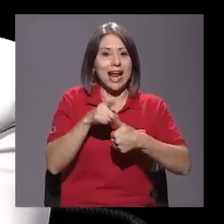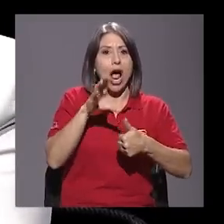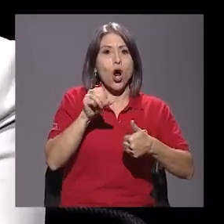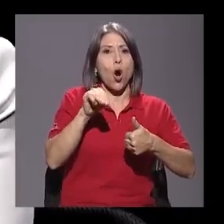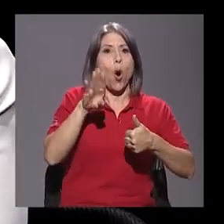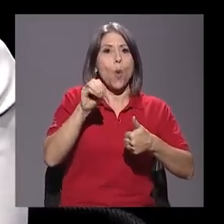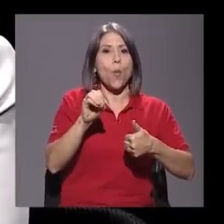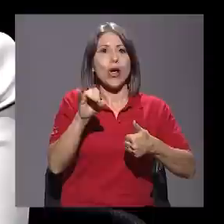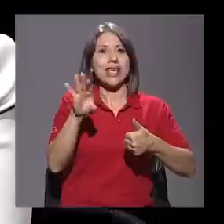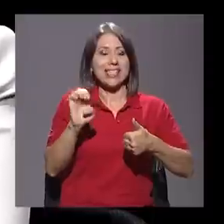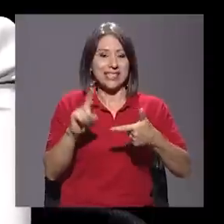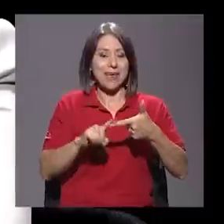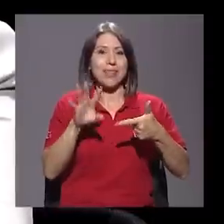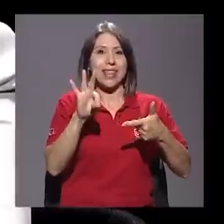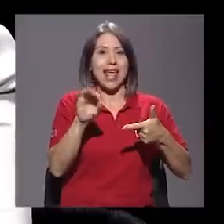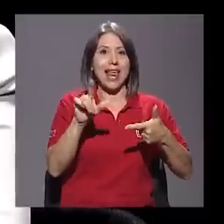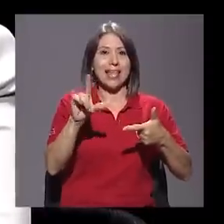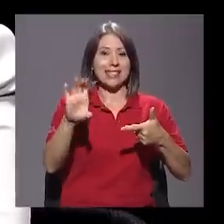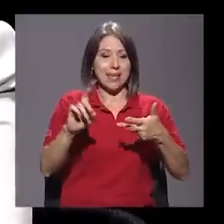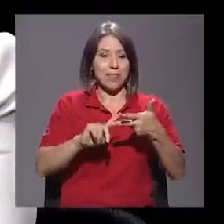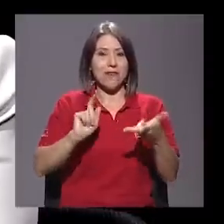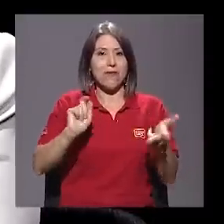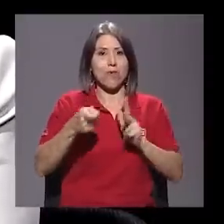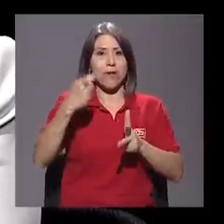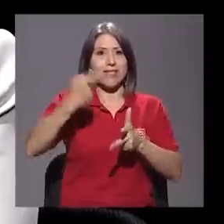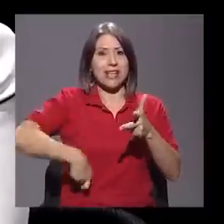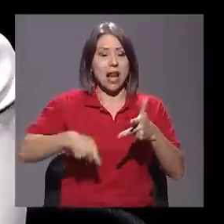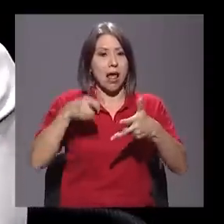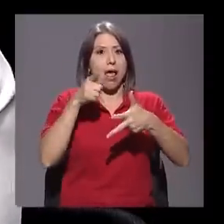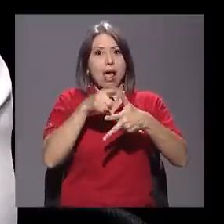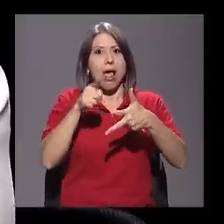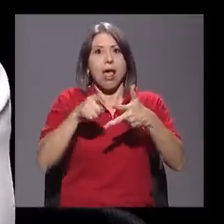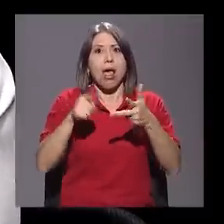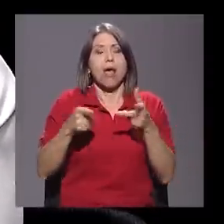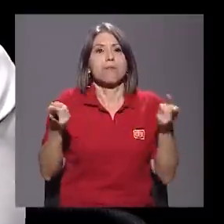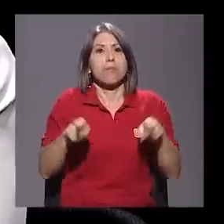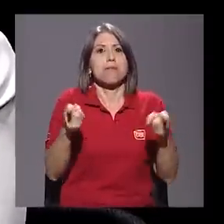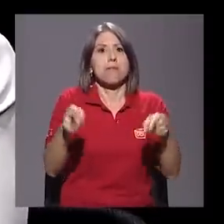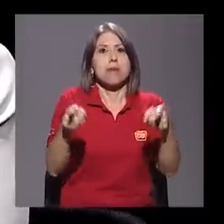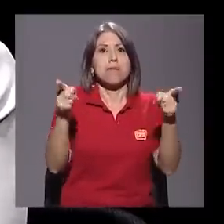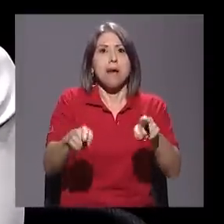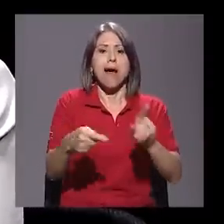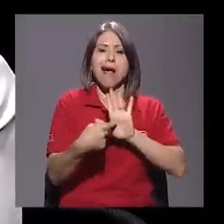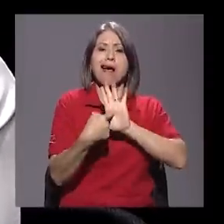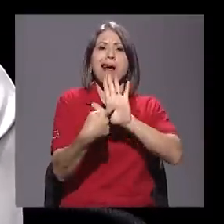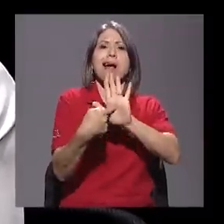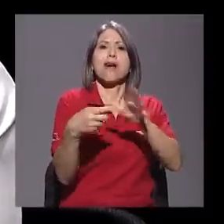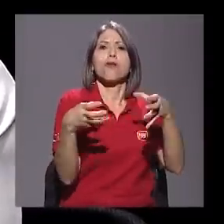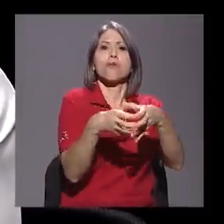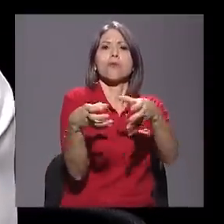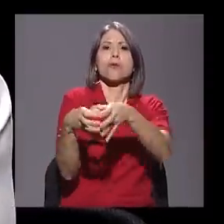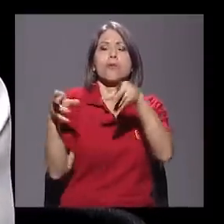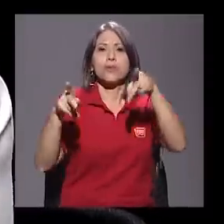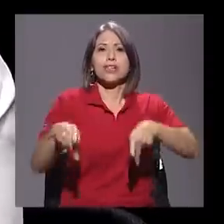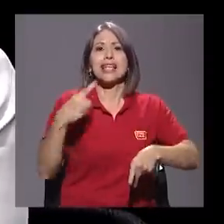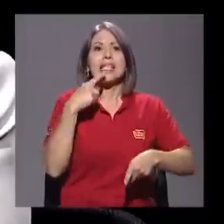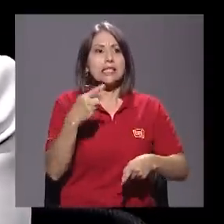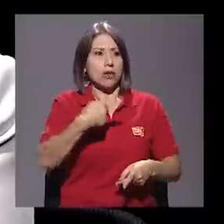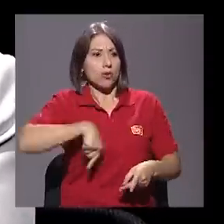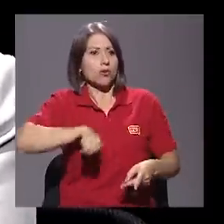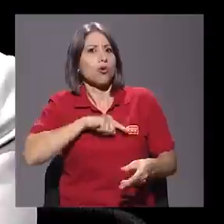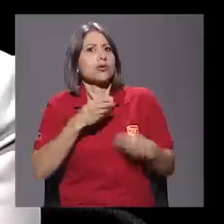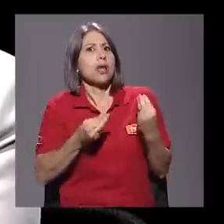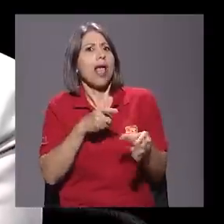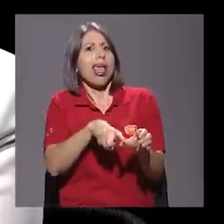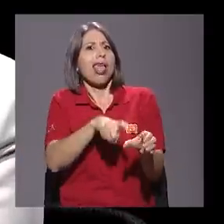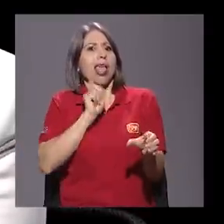Libre Comercio, ahora la reforma fiscal, que son como estallidos que evidencian sectores que dicen, vean, lo que sucede es que nos hemos ido quedando fuera de este